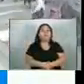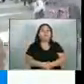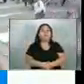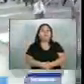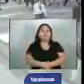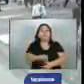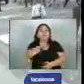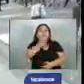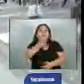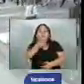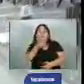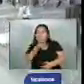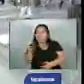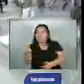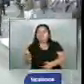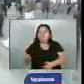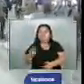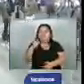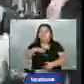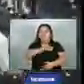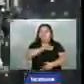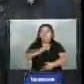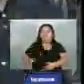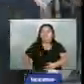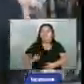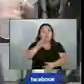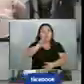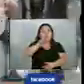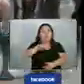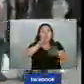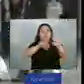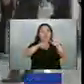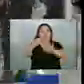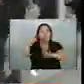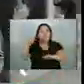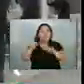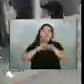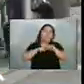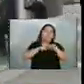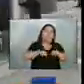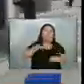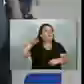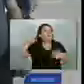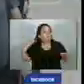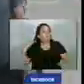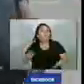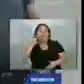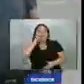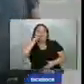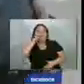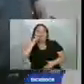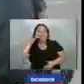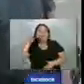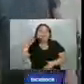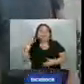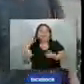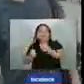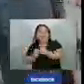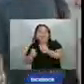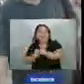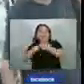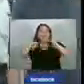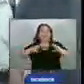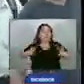Los últimos registros revelaron que en El Salvador 1.600 personas mueren al año por este producto, por lo que el Fondo Solidario para